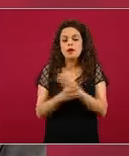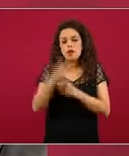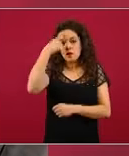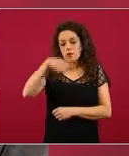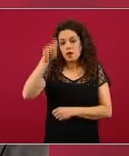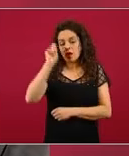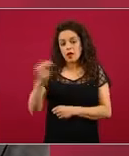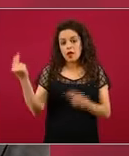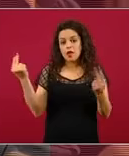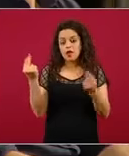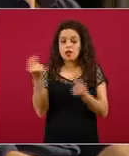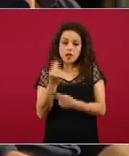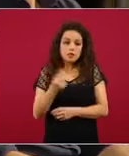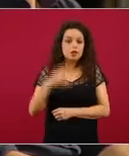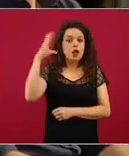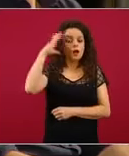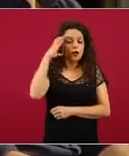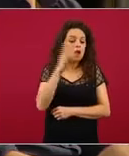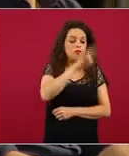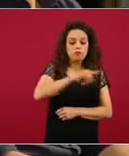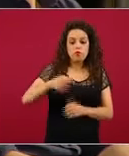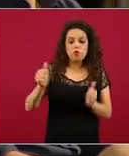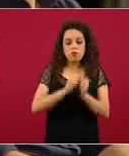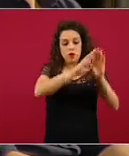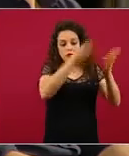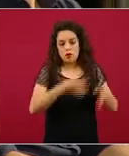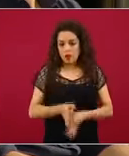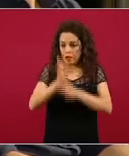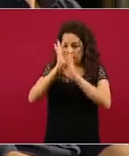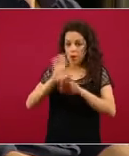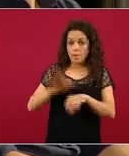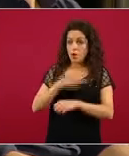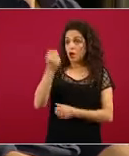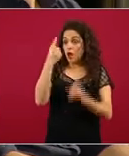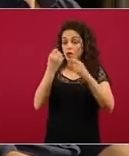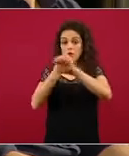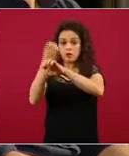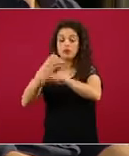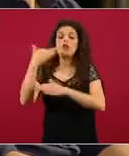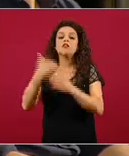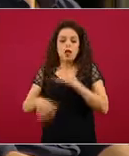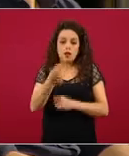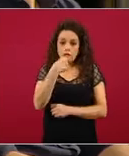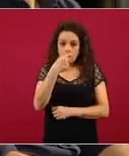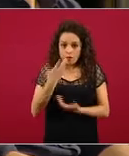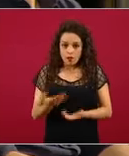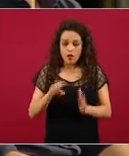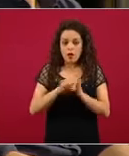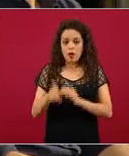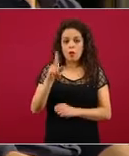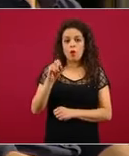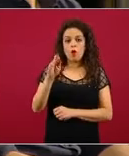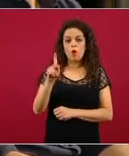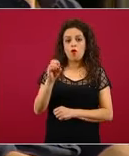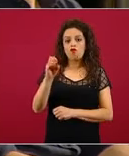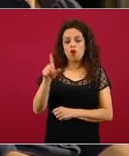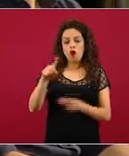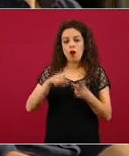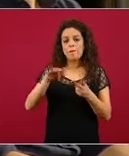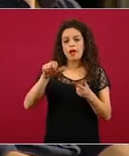de ventilación, que también de repente se han reportado en algunos estados faltante de medicamentos necesarios como Propofol, Midazolam? ¿Cómo